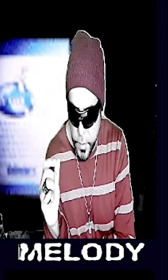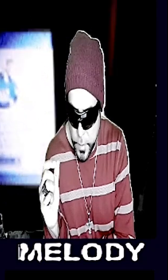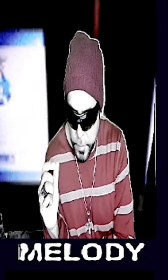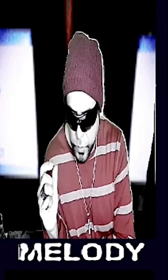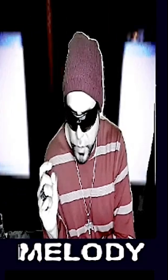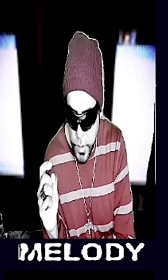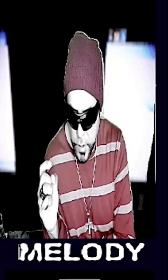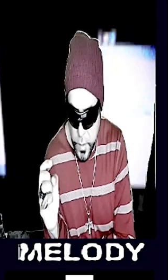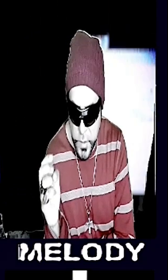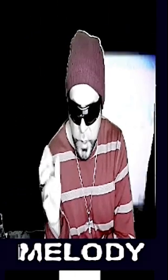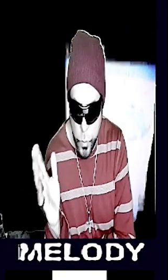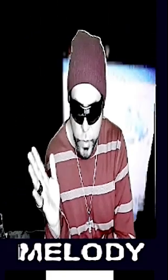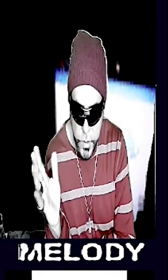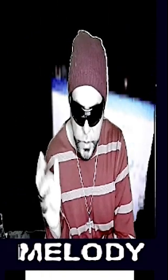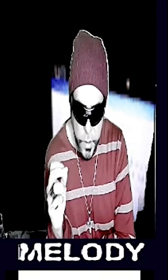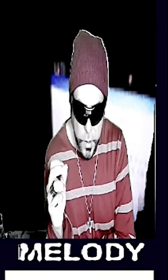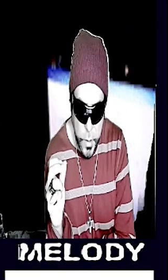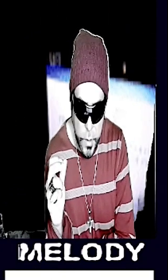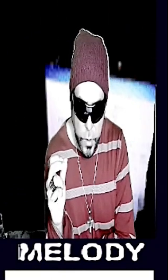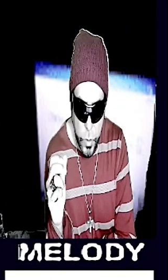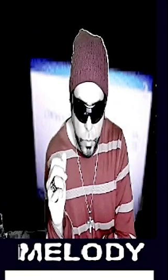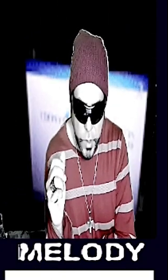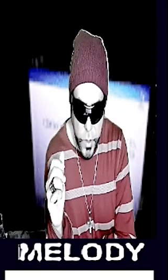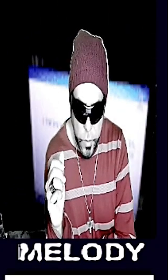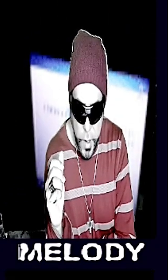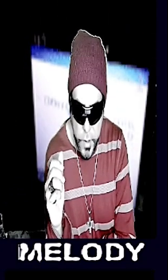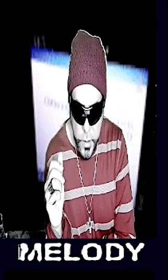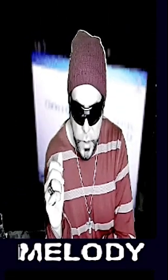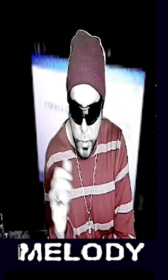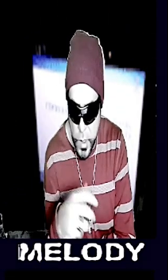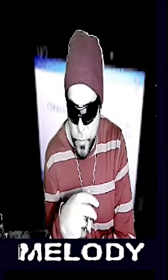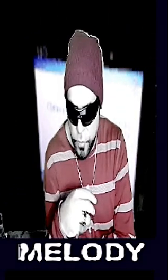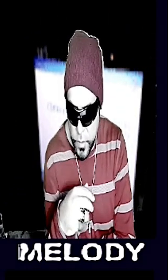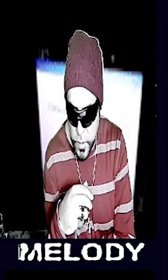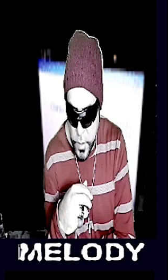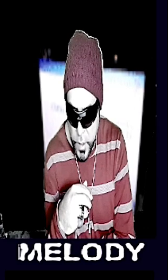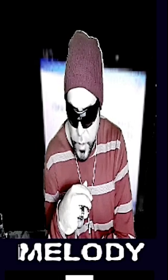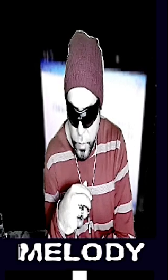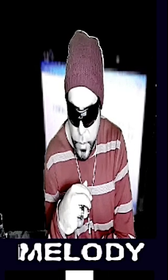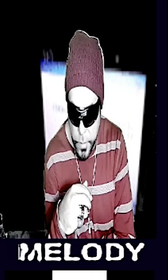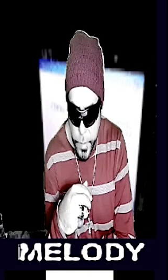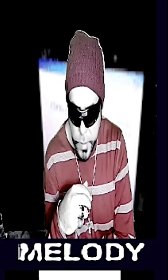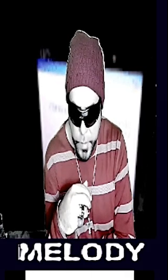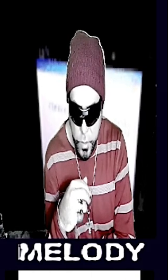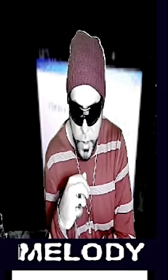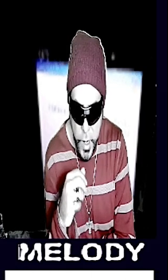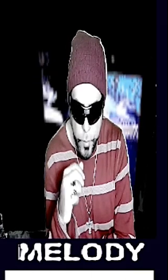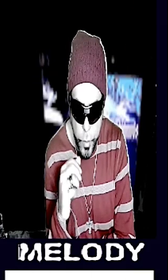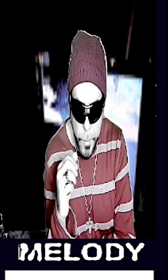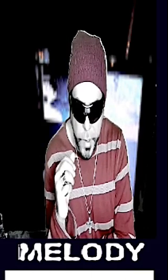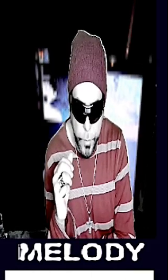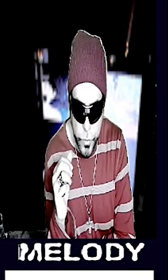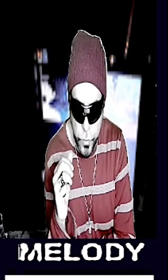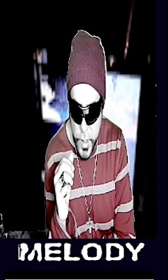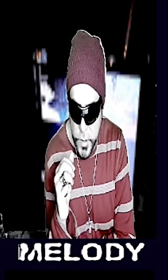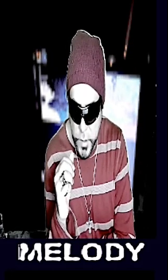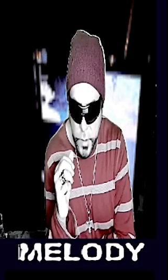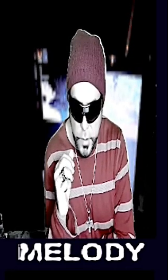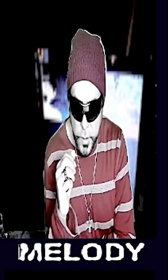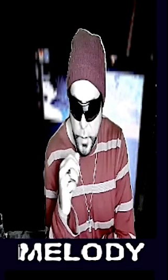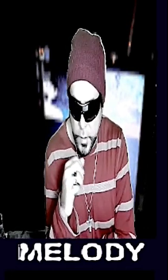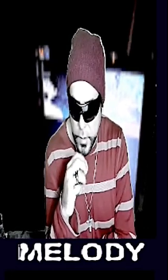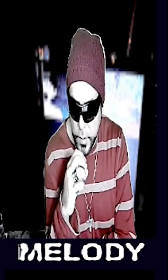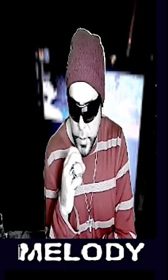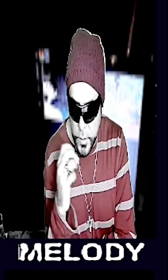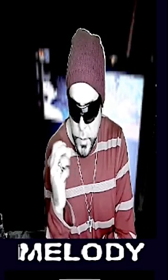conferencia matutina de este lunes con ello ha rechazado que la influencia tenga algún impedimento legal moral para